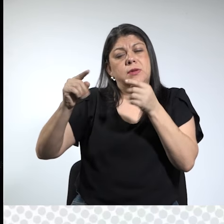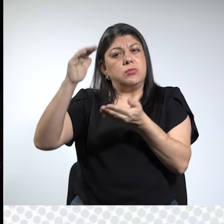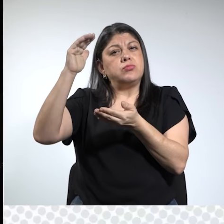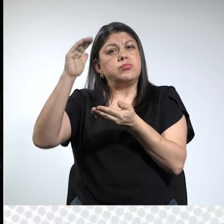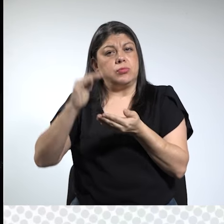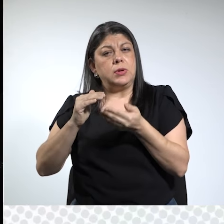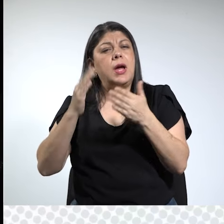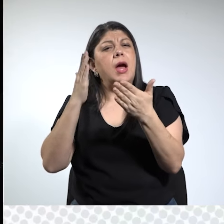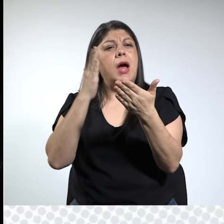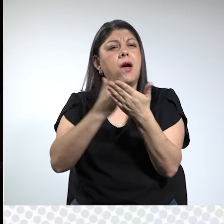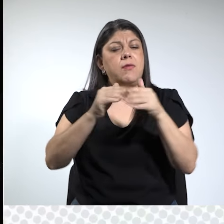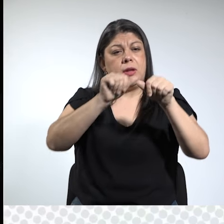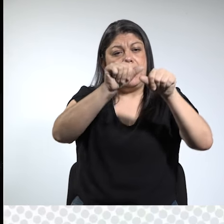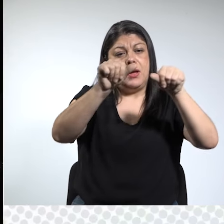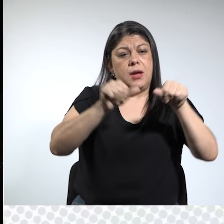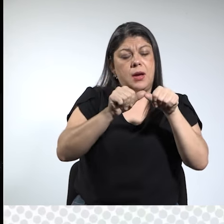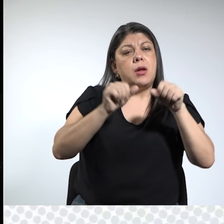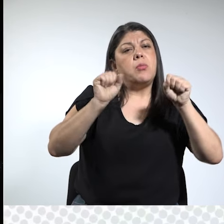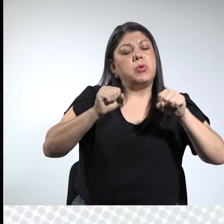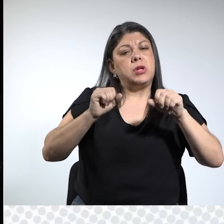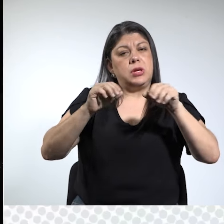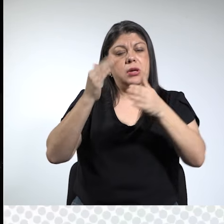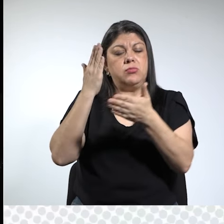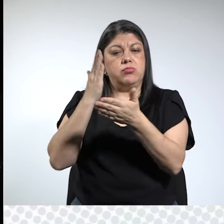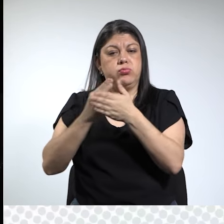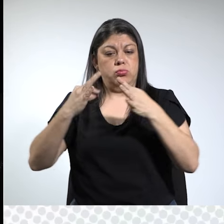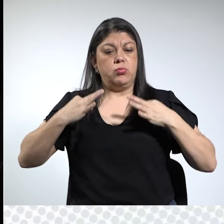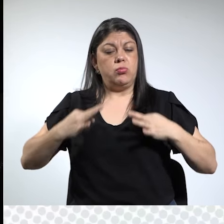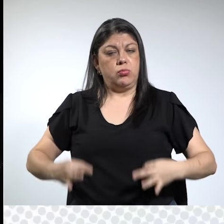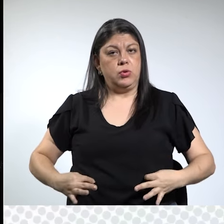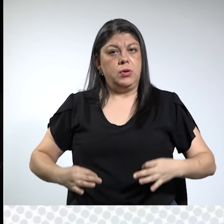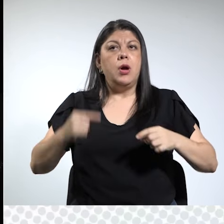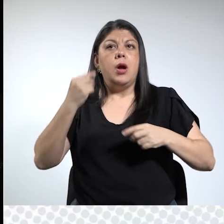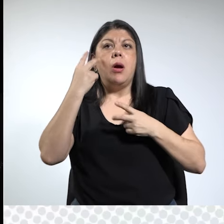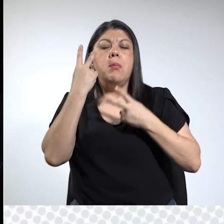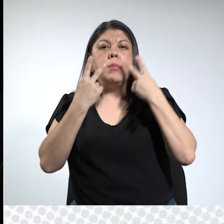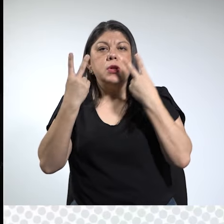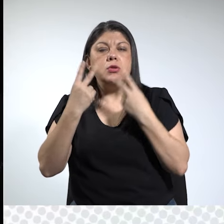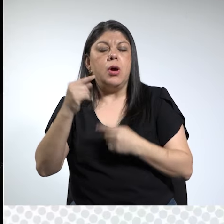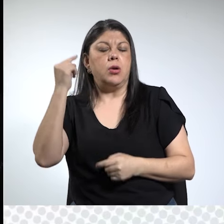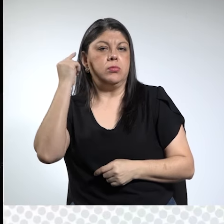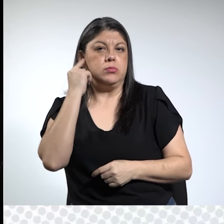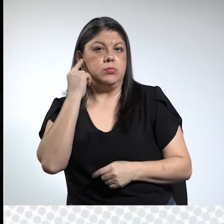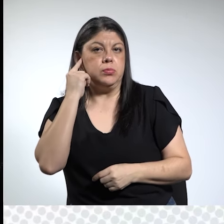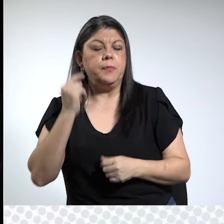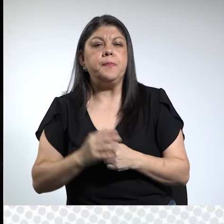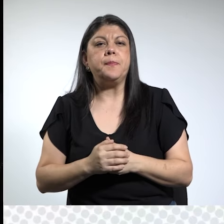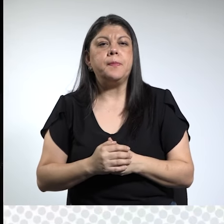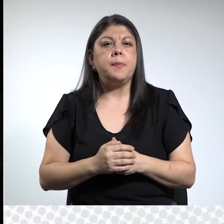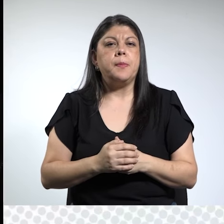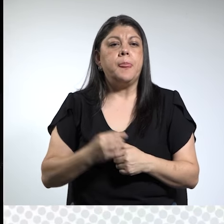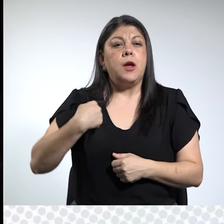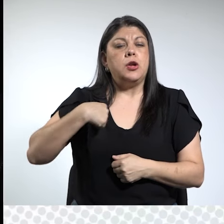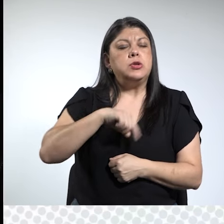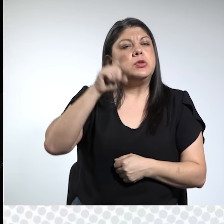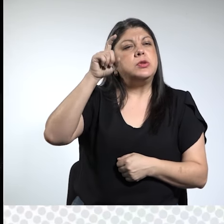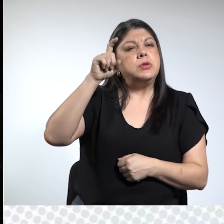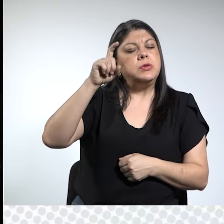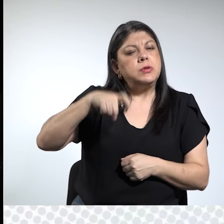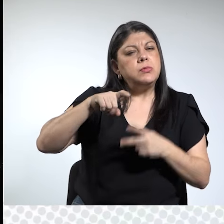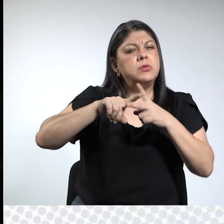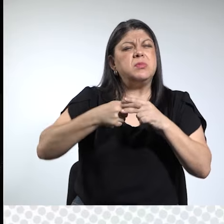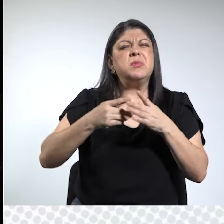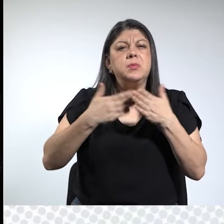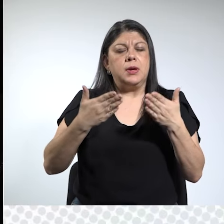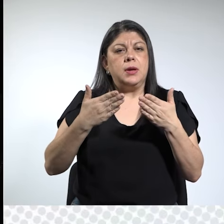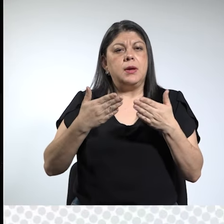a diferentes áreas. Puede ser el área motriz, puede ser el área visual, puede ser el área auditiva. Y tenemos que empezar entonces